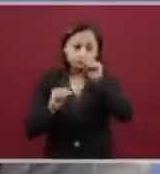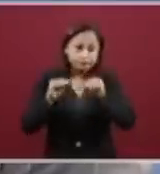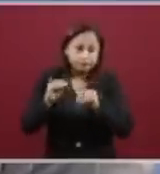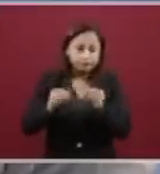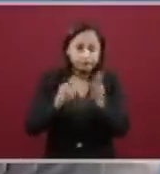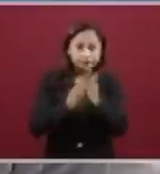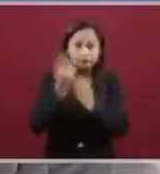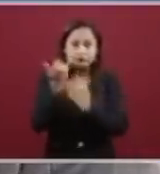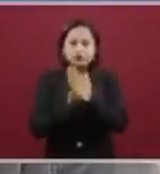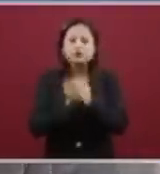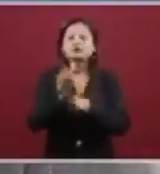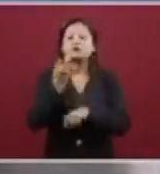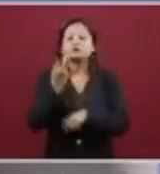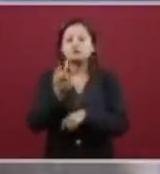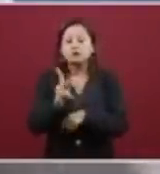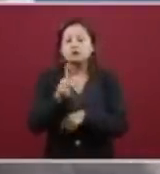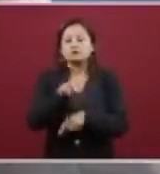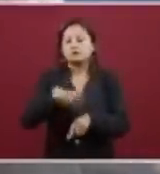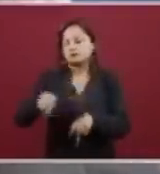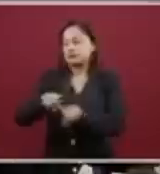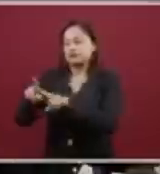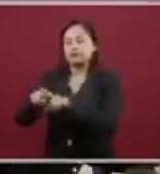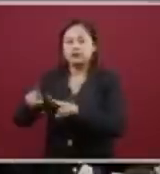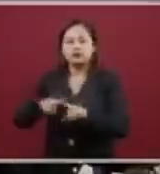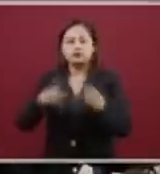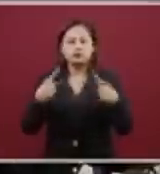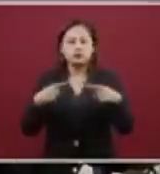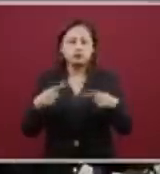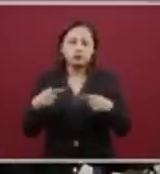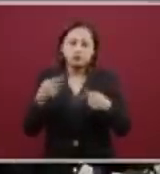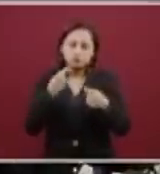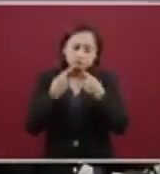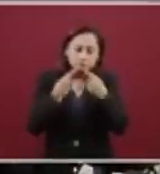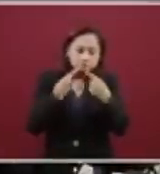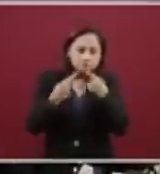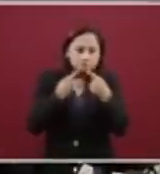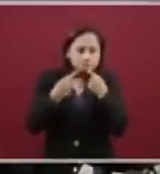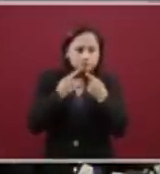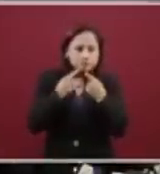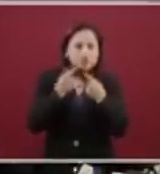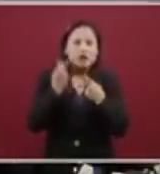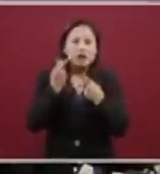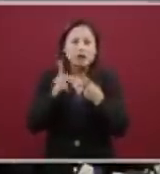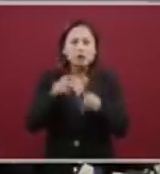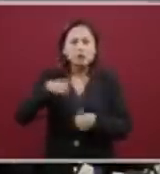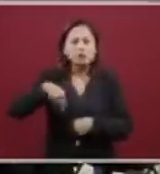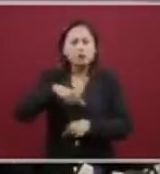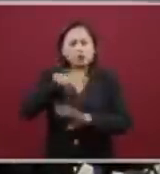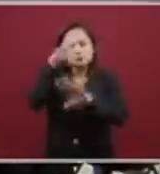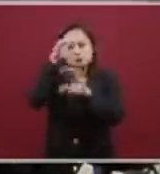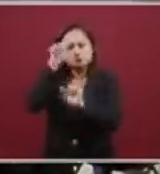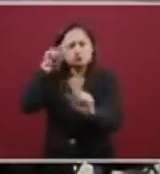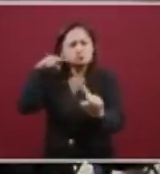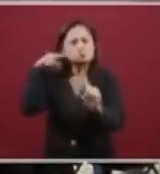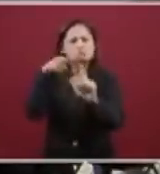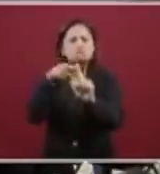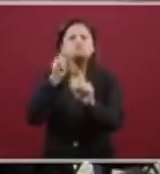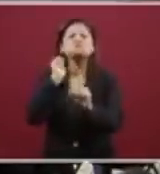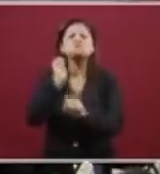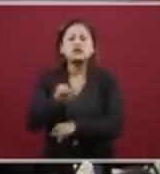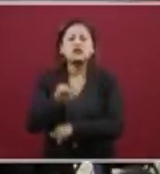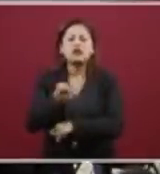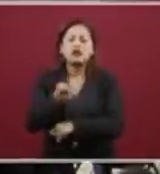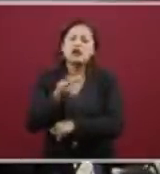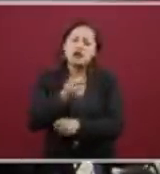involucrados pero a grandes rasgos pues busca mejorar la relación de la ciudad con el valle